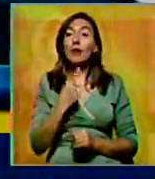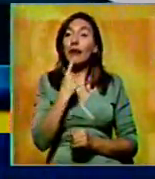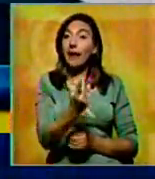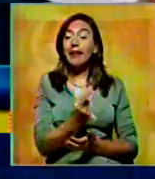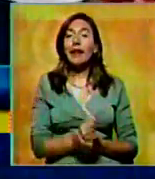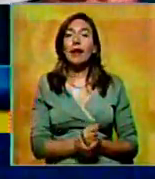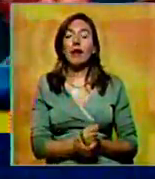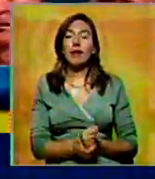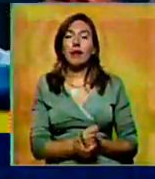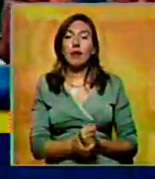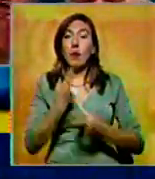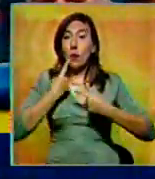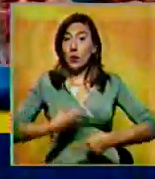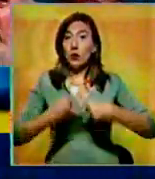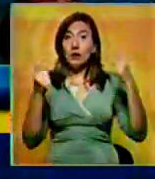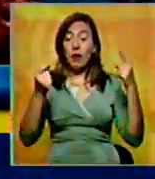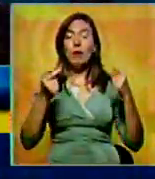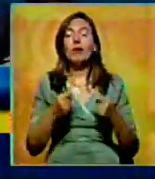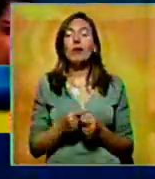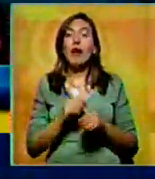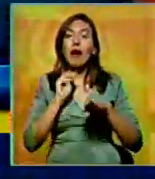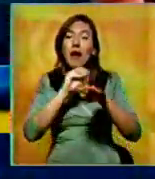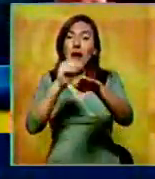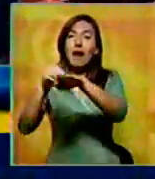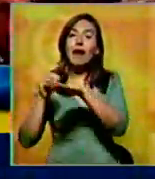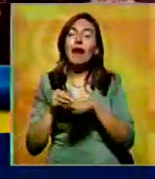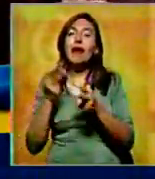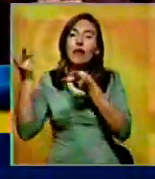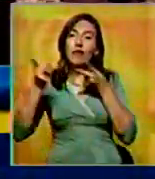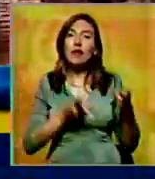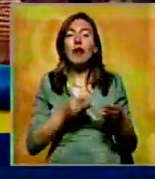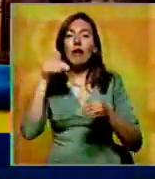hacen el día de hoy para invitar a votar a todos